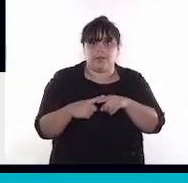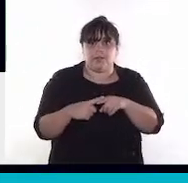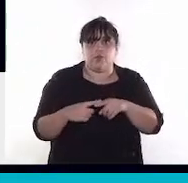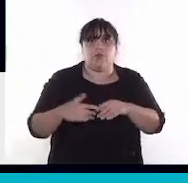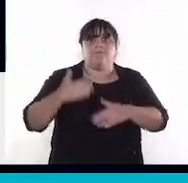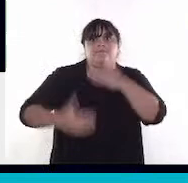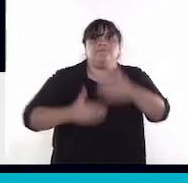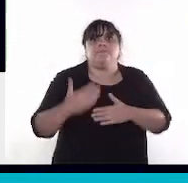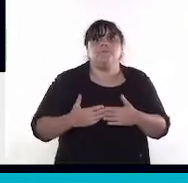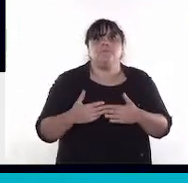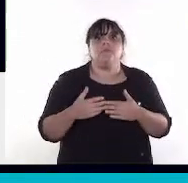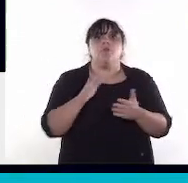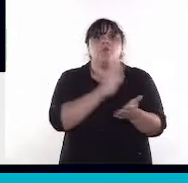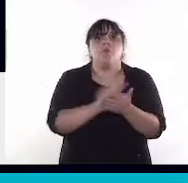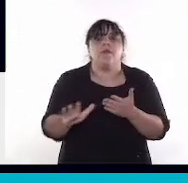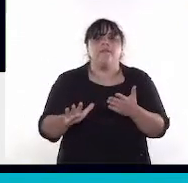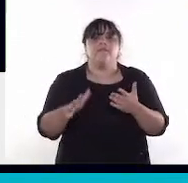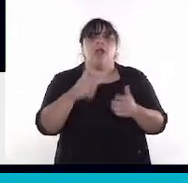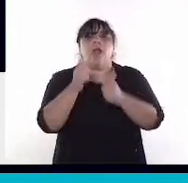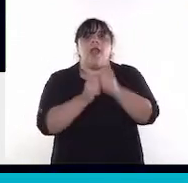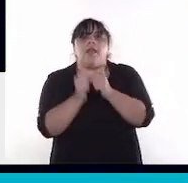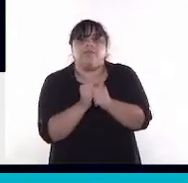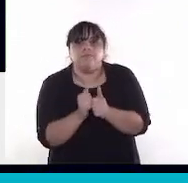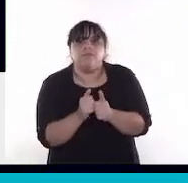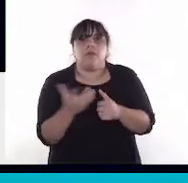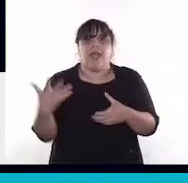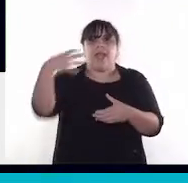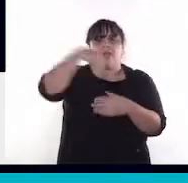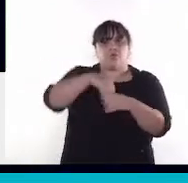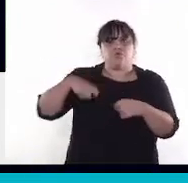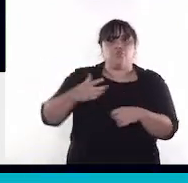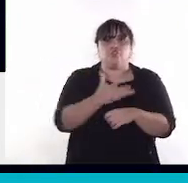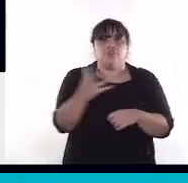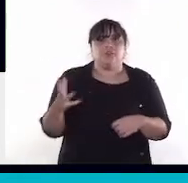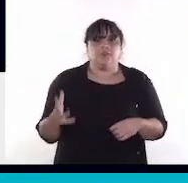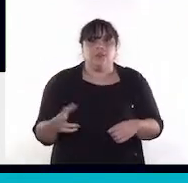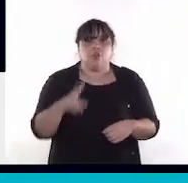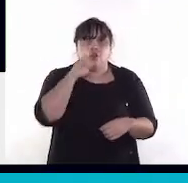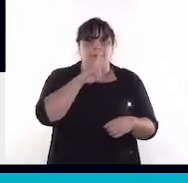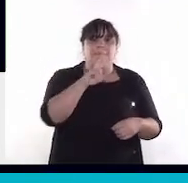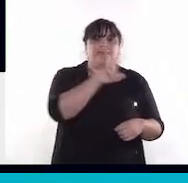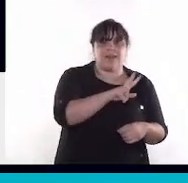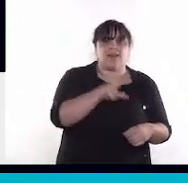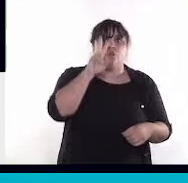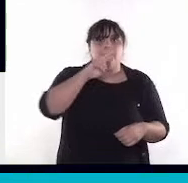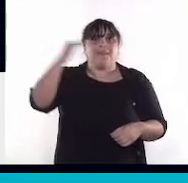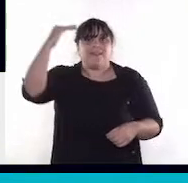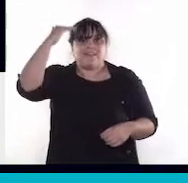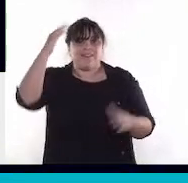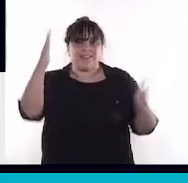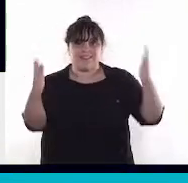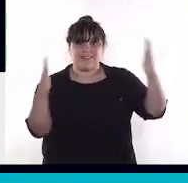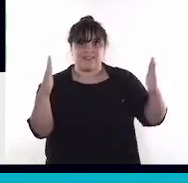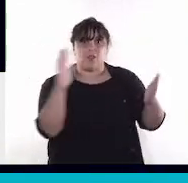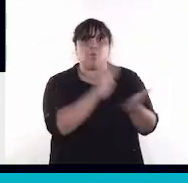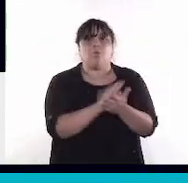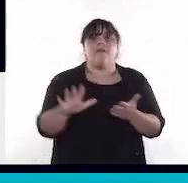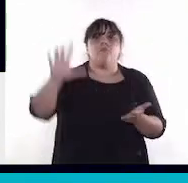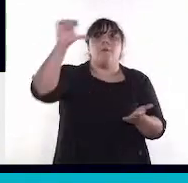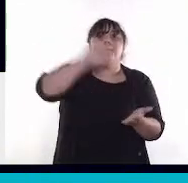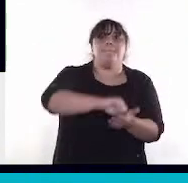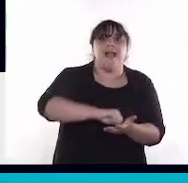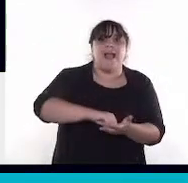el crecimiento, la industrialización y la inclusión social que del 2003 al 2015 en Argentina la convirtió en un país modelo en